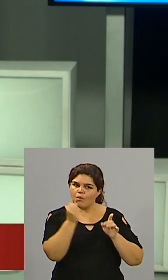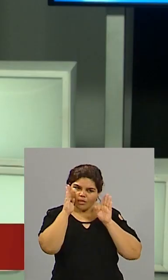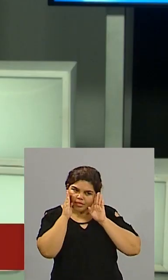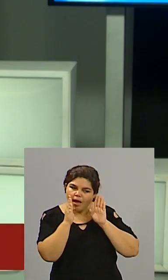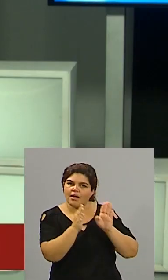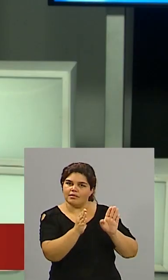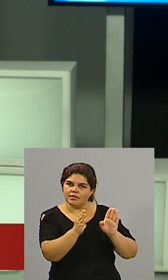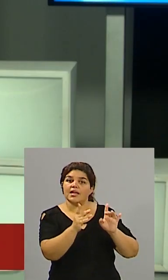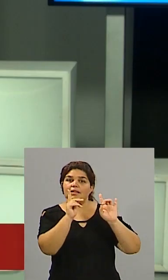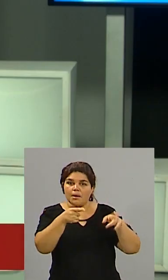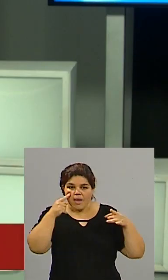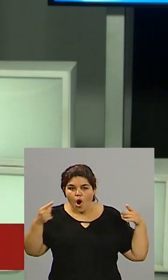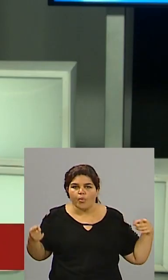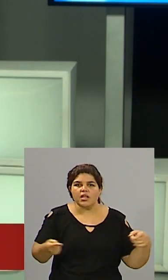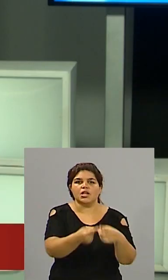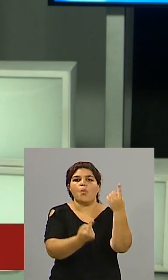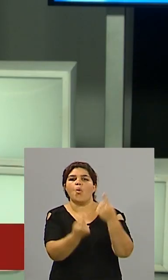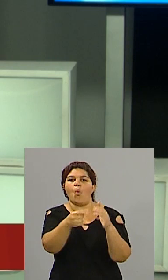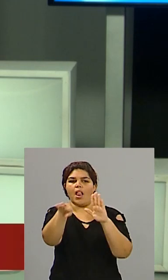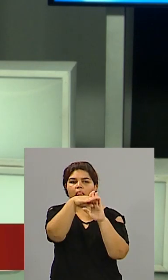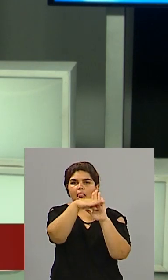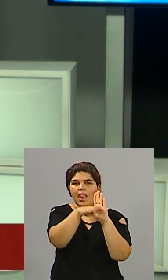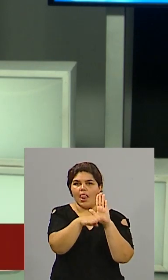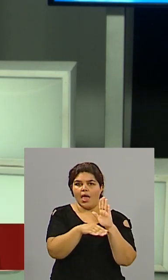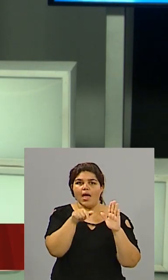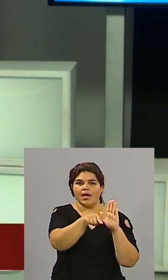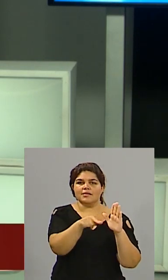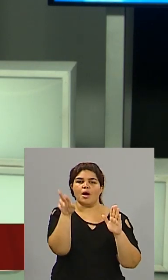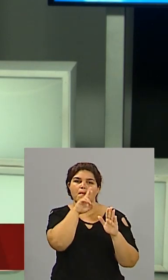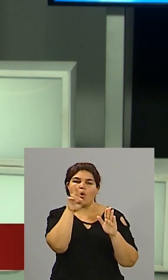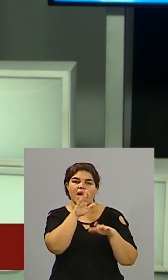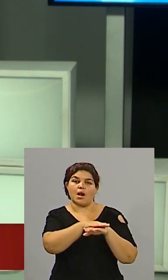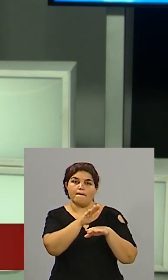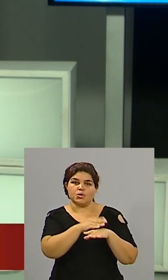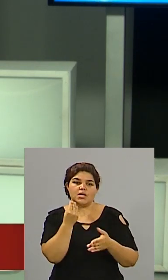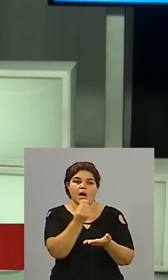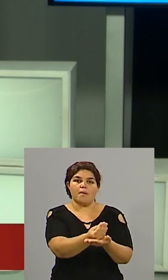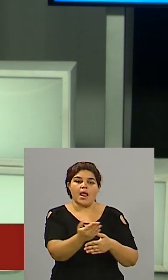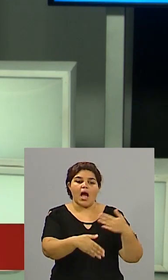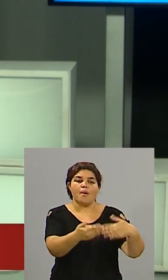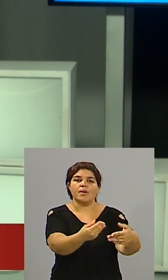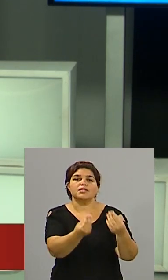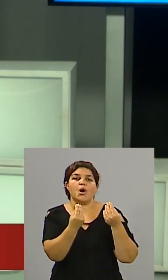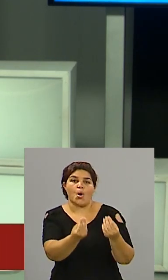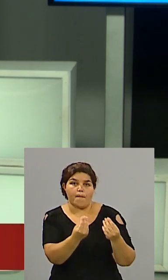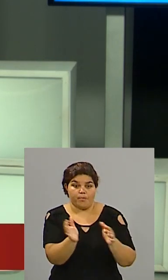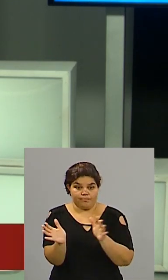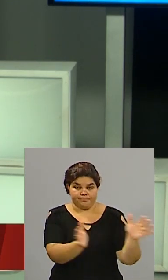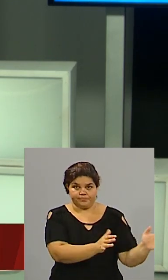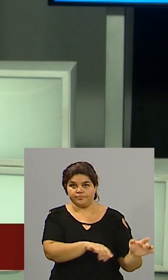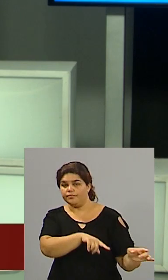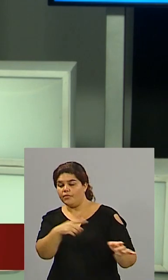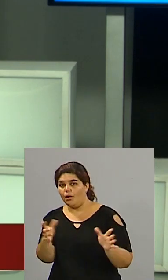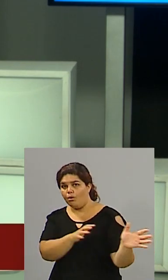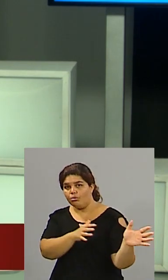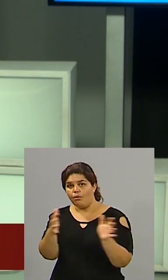todo los objetivos que se va a trazar Mercedes Ruz para avanzar en su trabajo en seguridad y justicia. Eso por un lado. Y el análisis